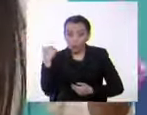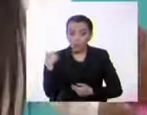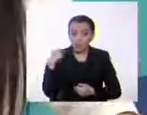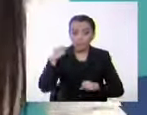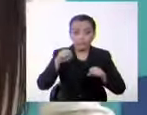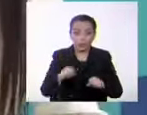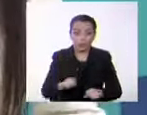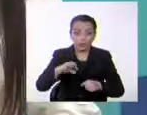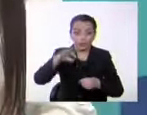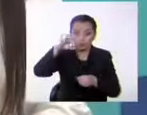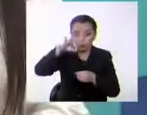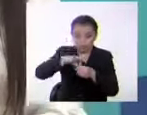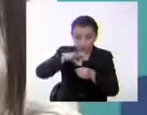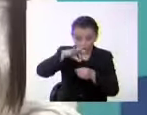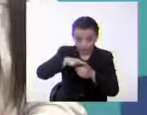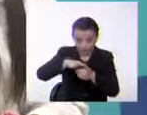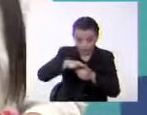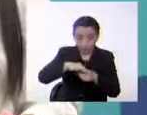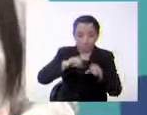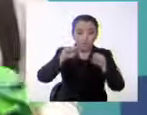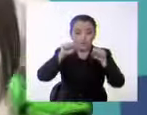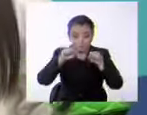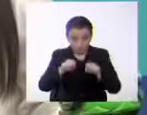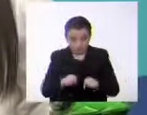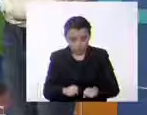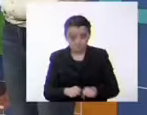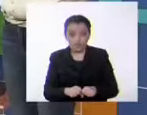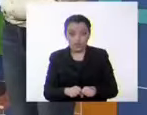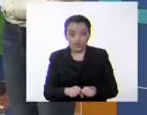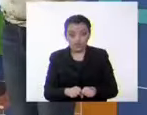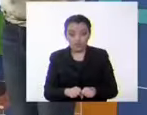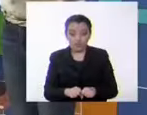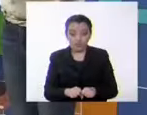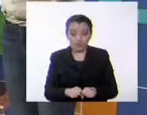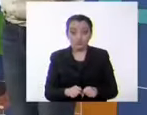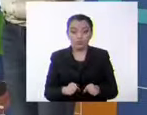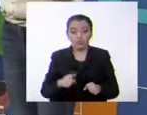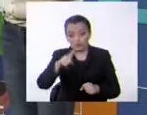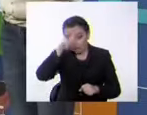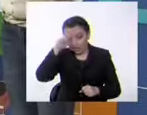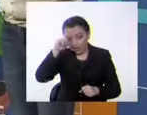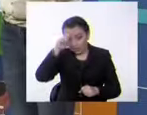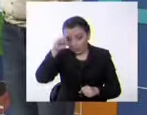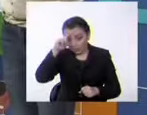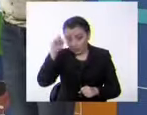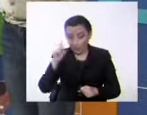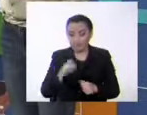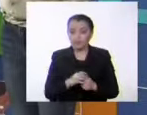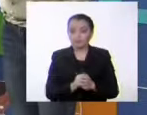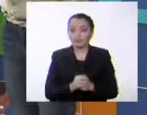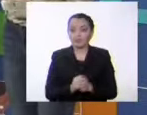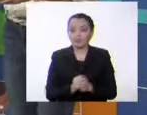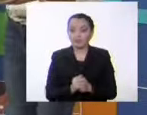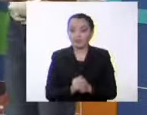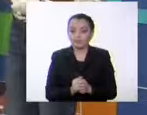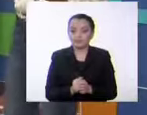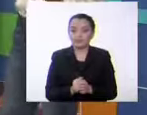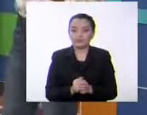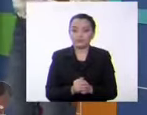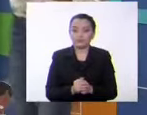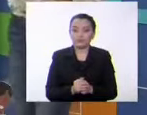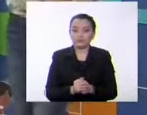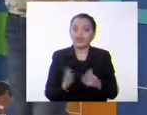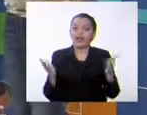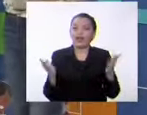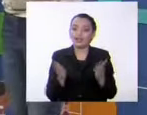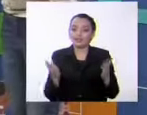mujeres pues pueden asumir un cargo público, o sea, Muy bien, hemos entonces, pero tenido- mira, te nos estás adelantando aquí al juego que